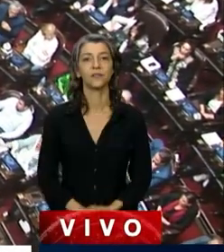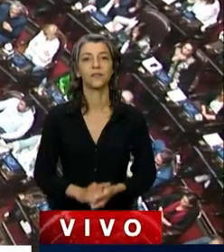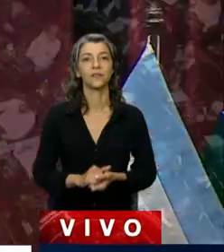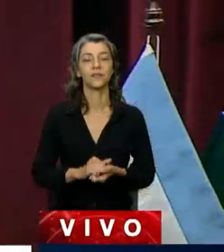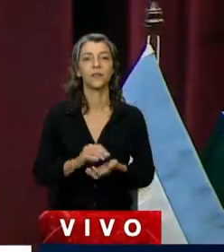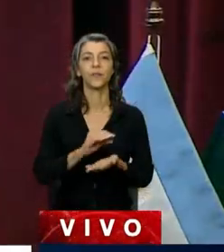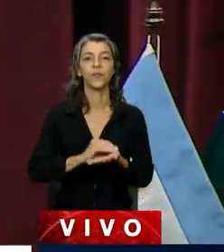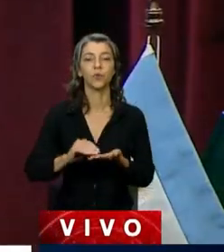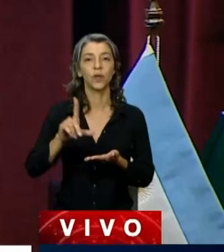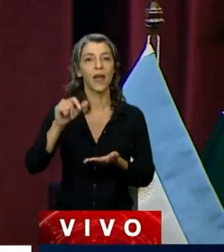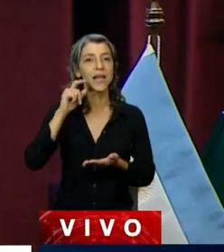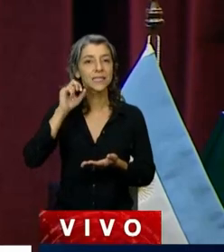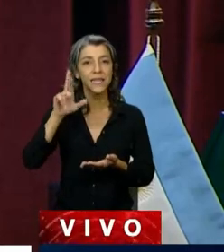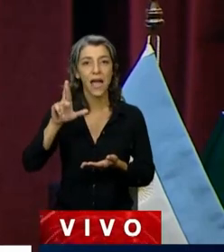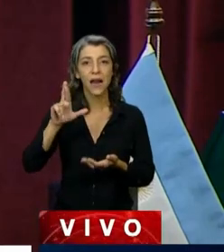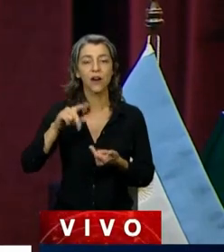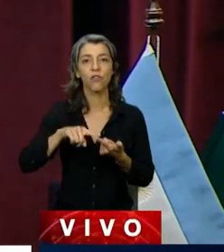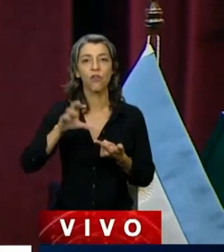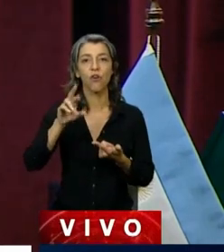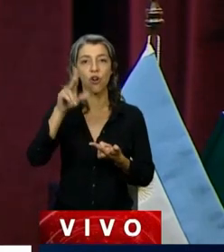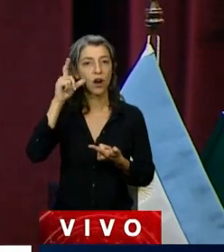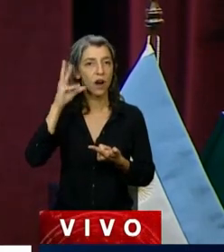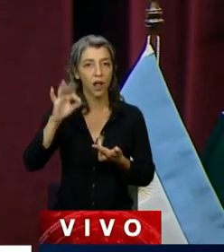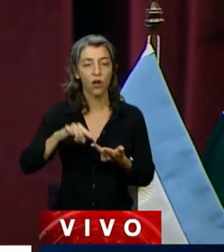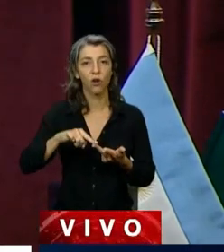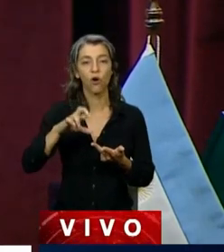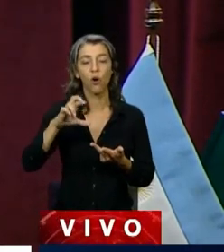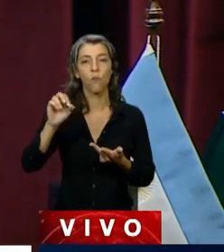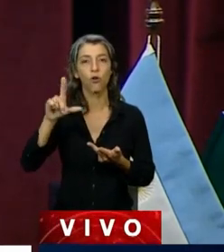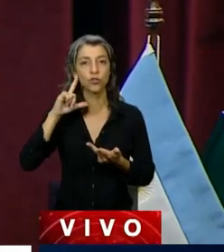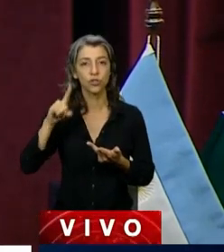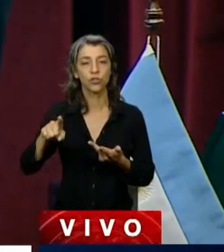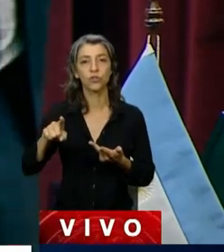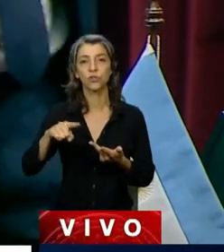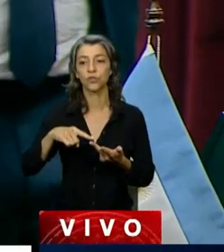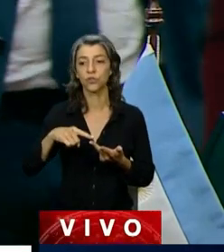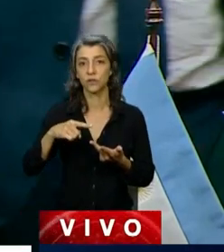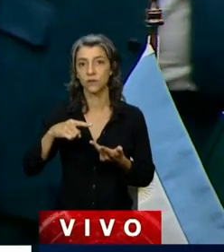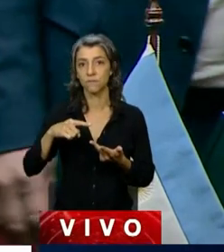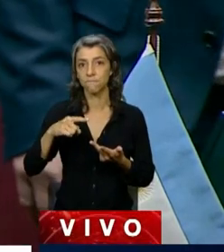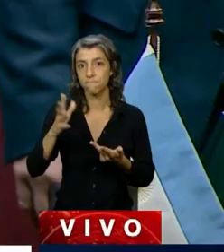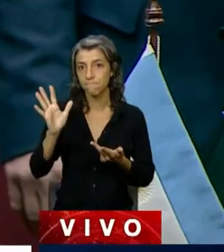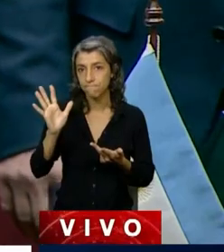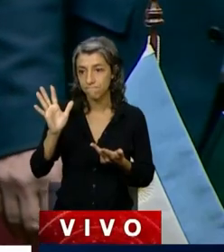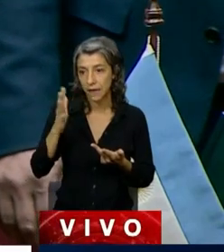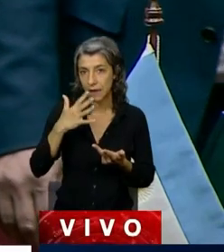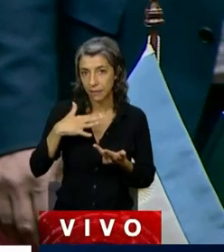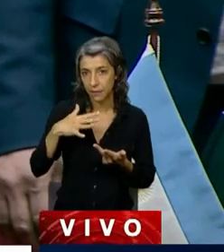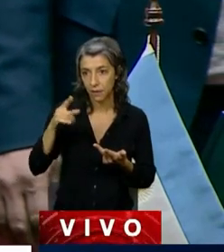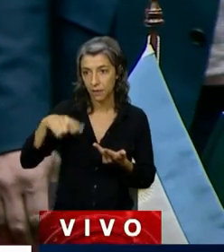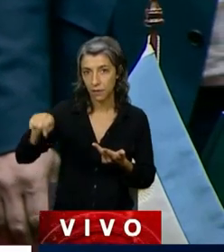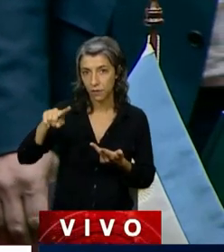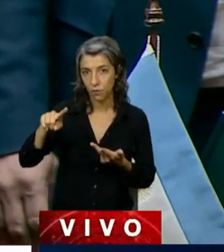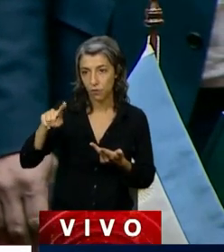Diputada Laciar, Orrego y Poggi, entiendo que están en el permiso de